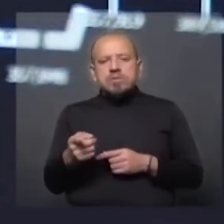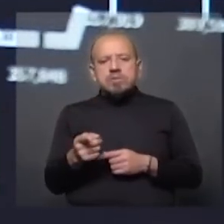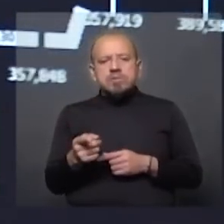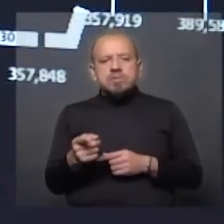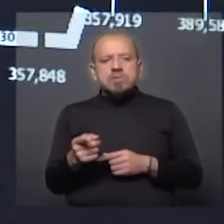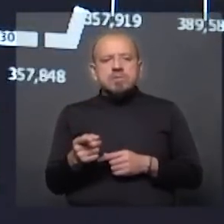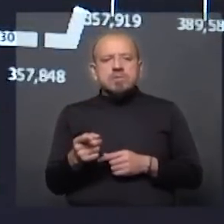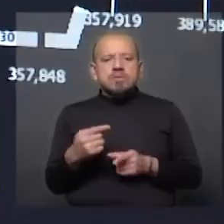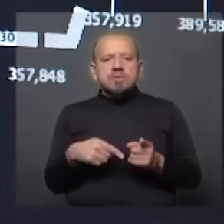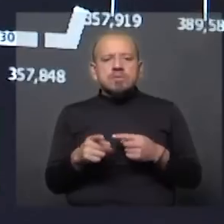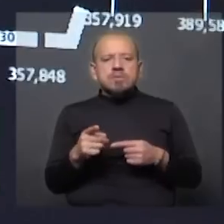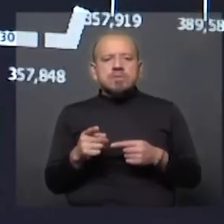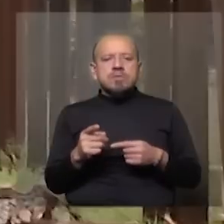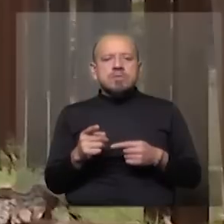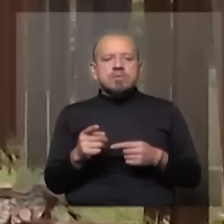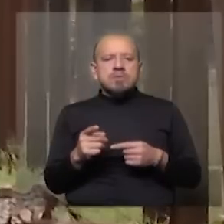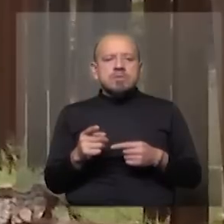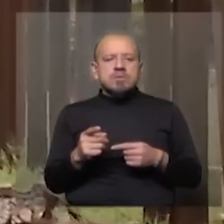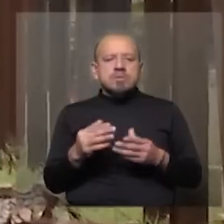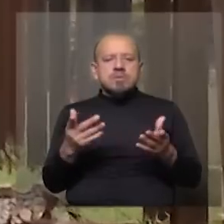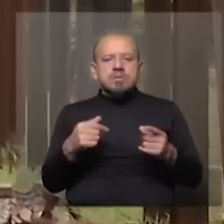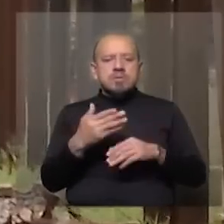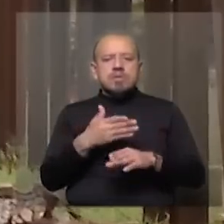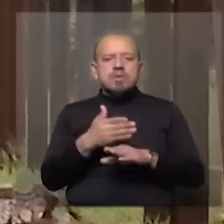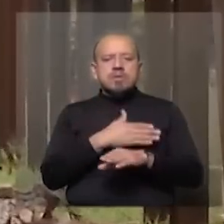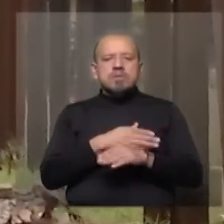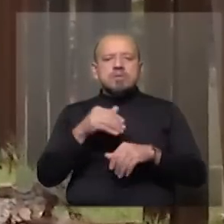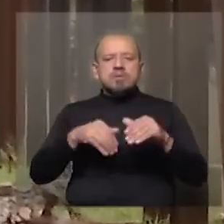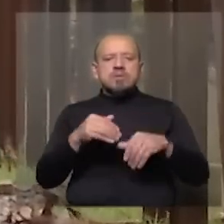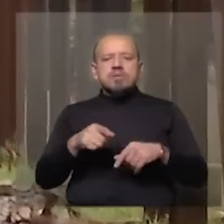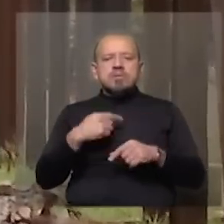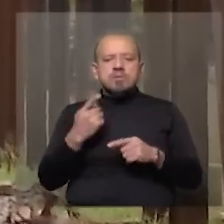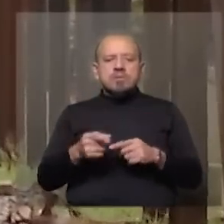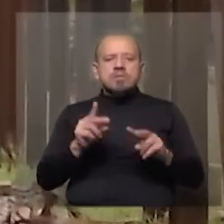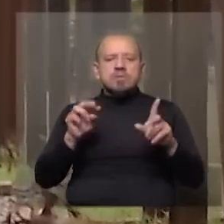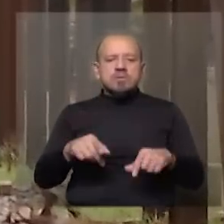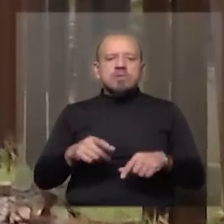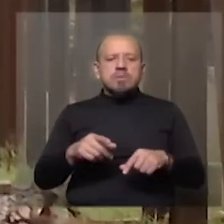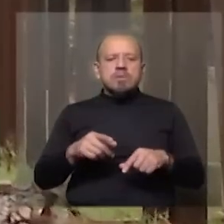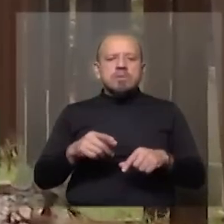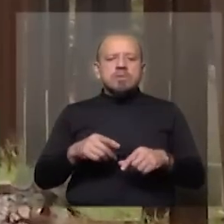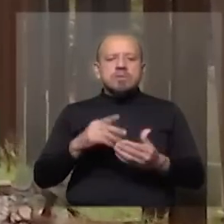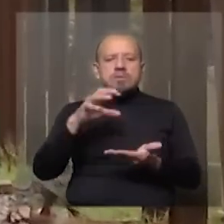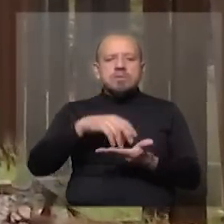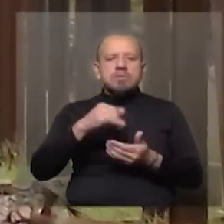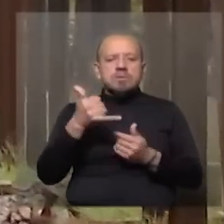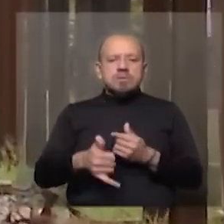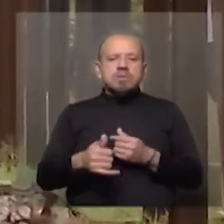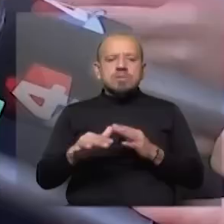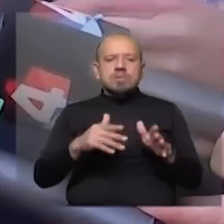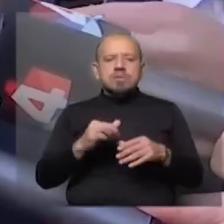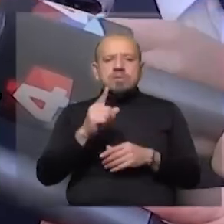fundamentalmente registrados en años preelectorales lo otro refiere al tema inmuebles afe tiene aproximadamente